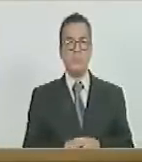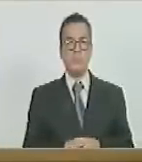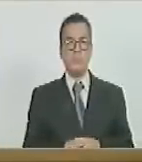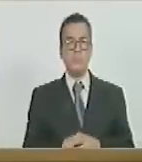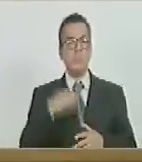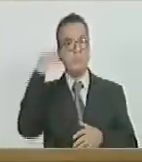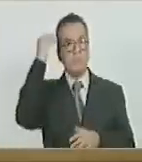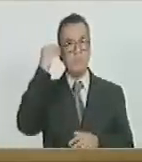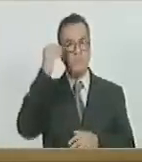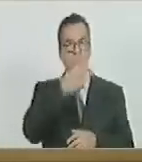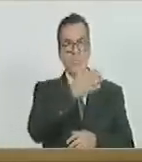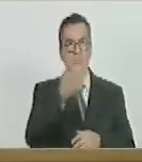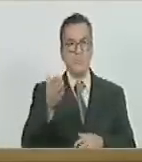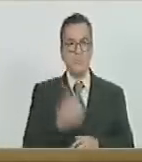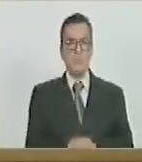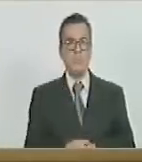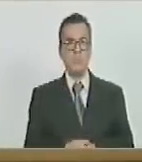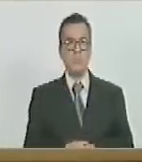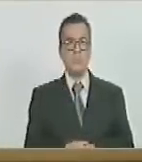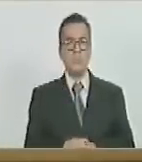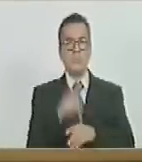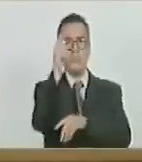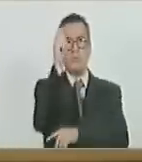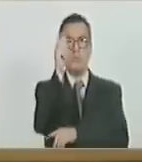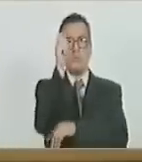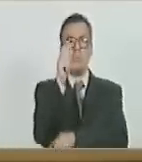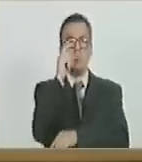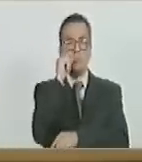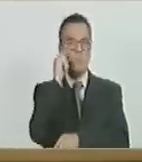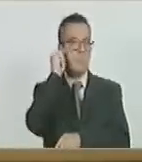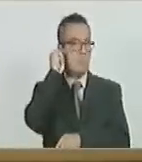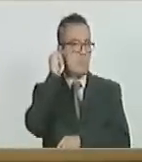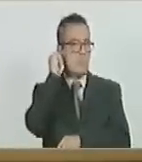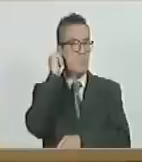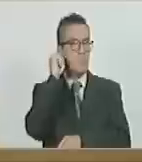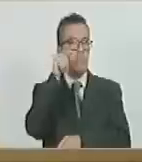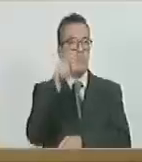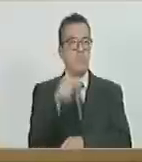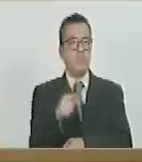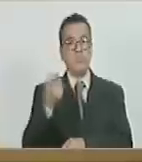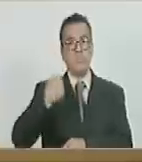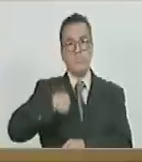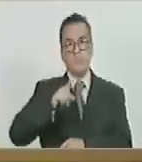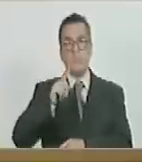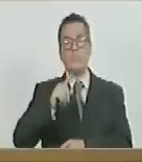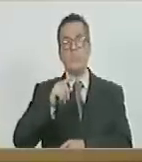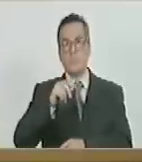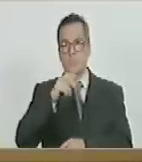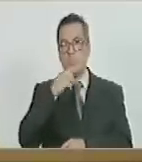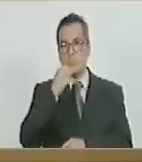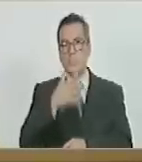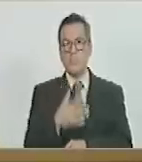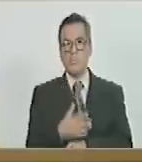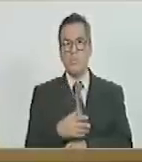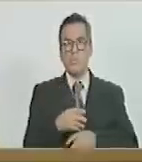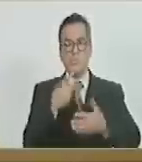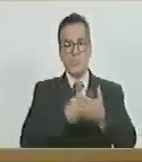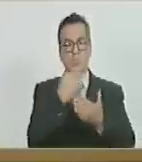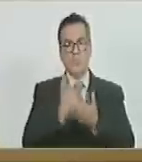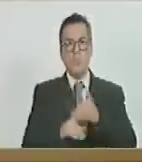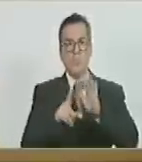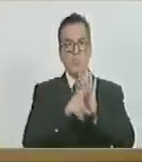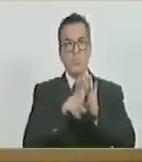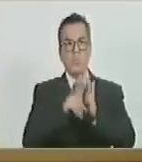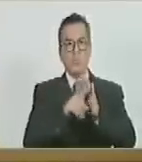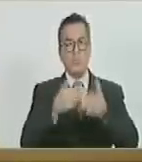En consideración, las honorables diputadas y los honorables diputados que estén a favor del proyecto de orden del